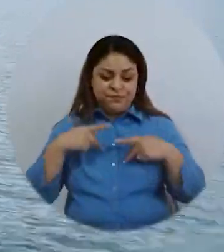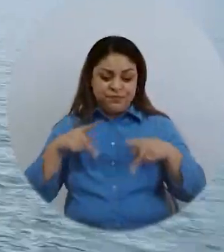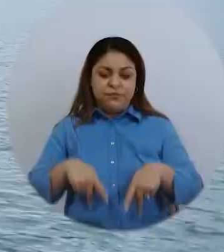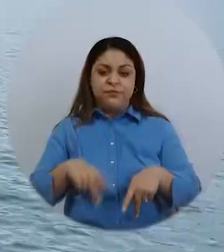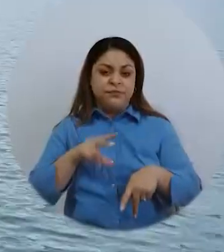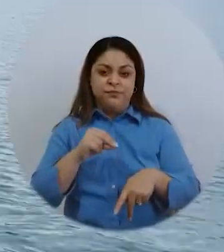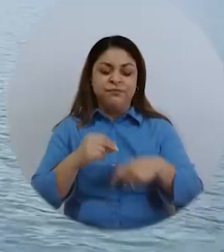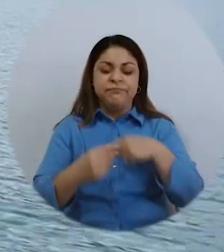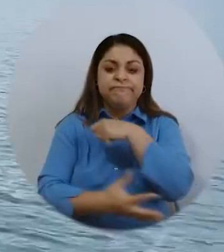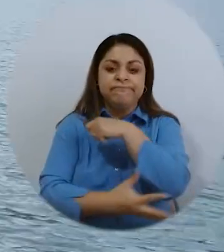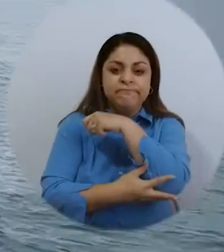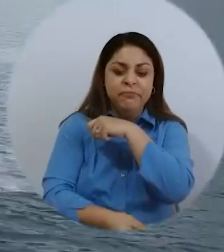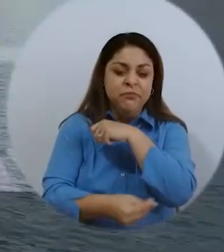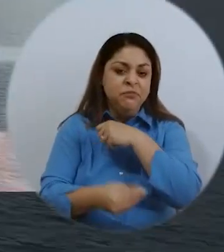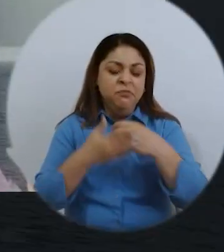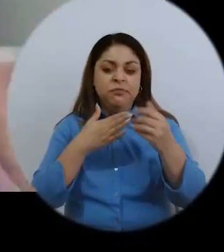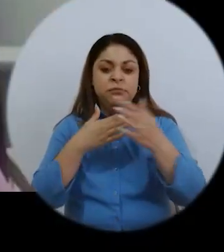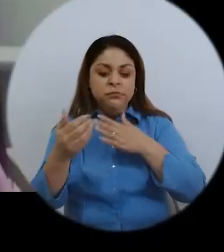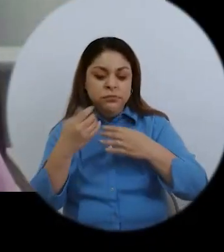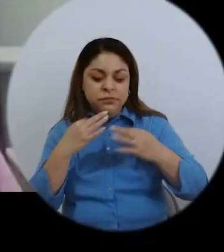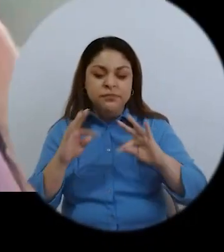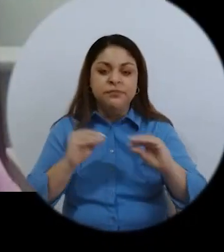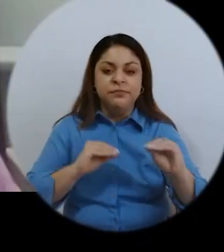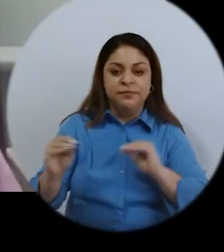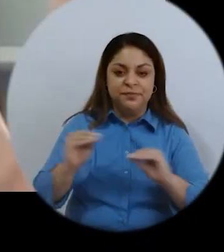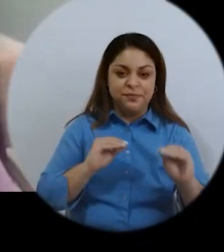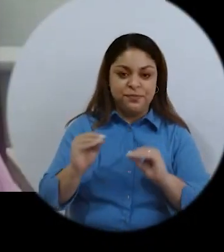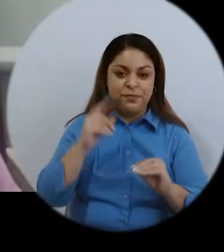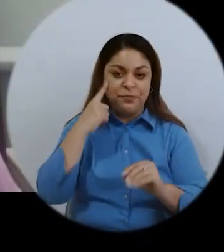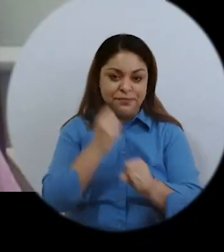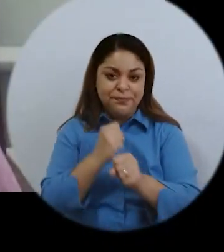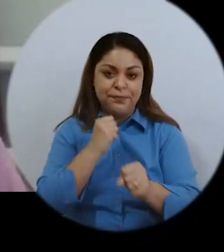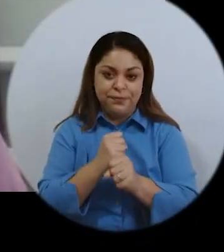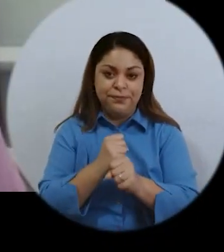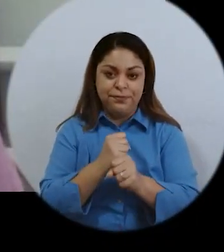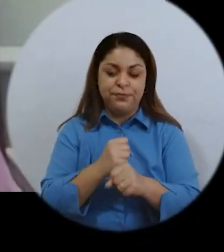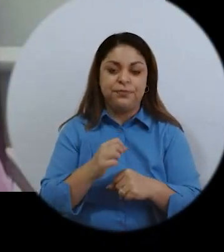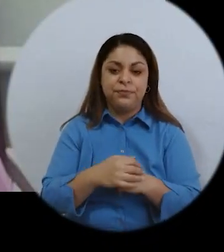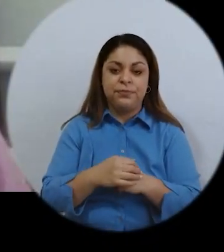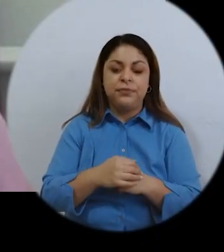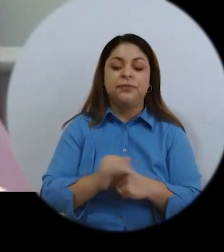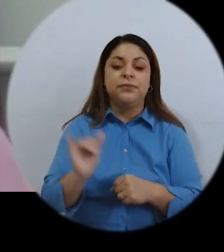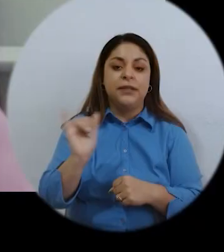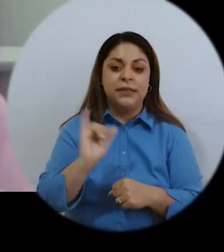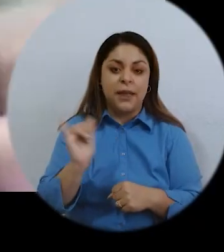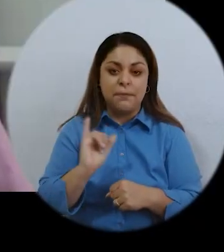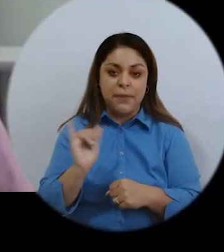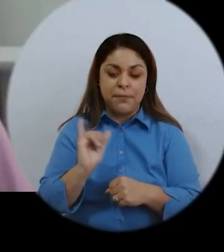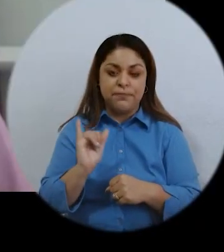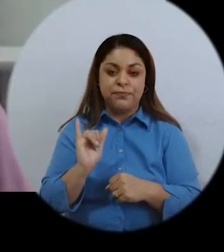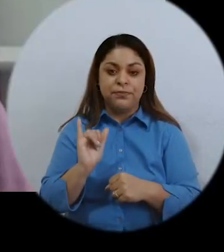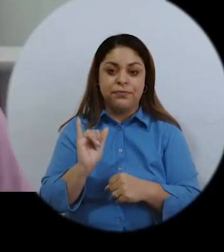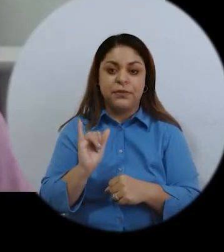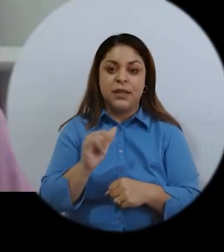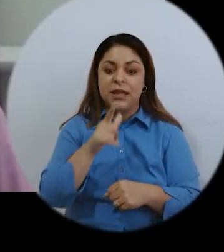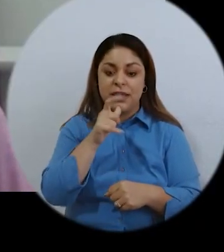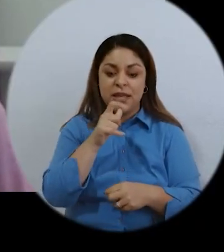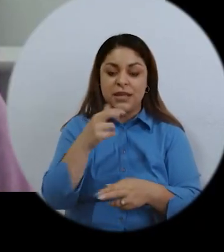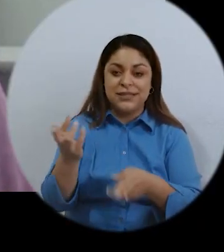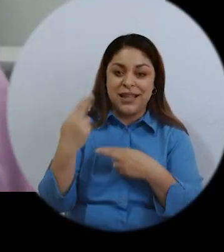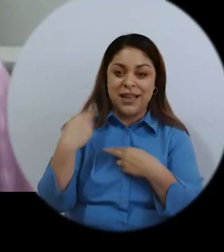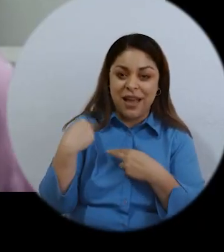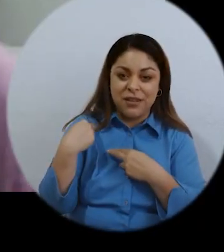¿verdad? Entonces es una situación compleja. Entonces, las instituciones sociales, ambientales y de pesca, y además las